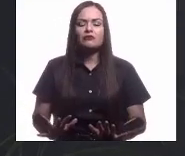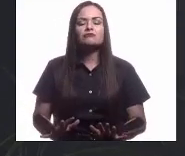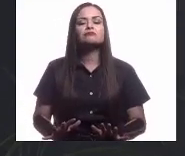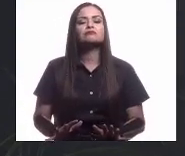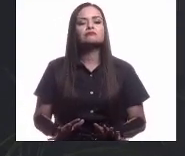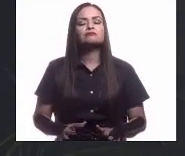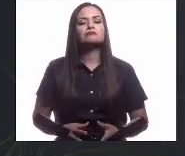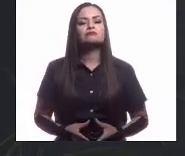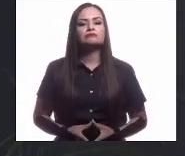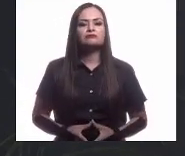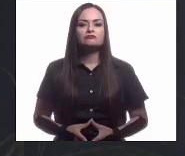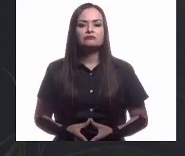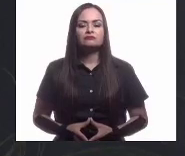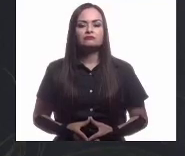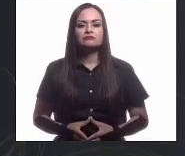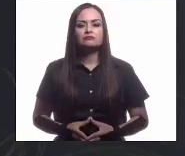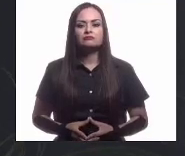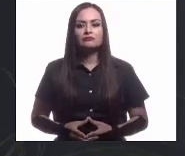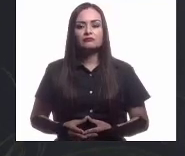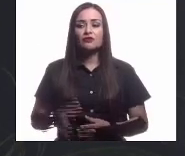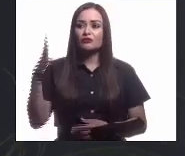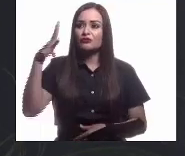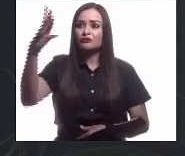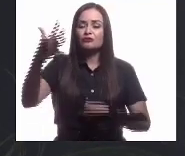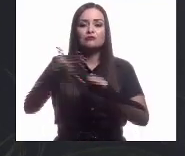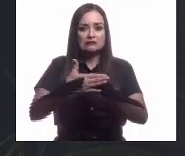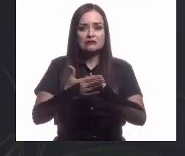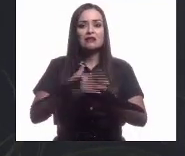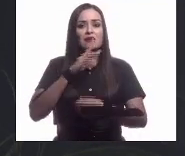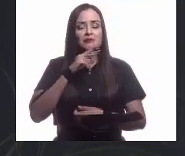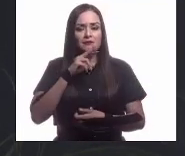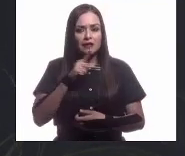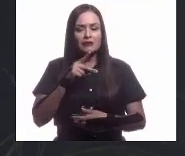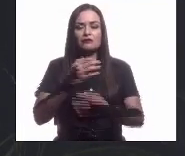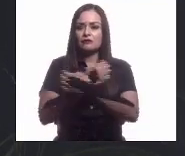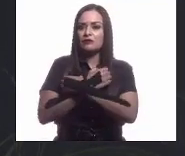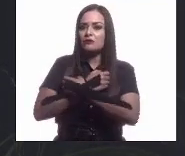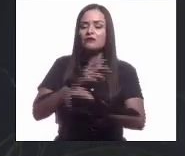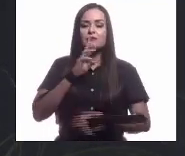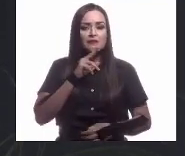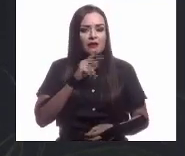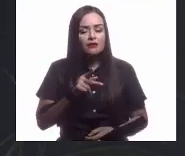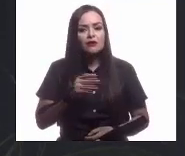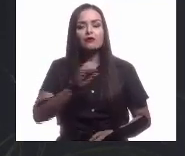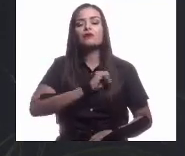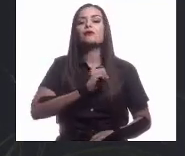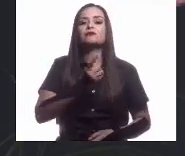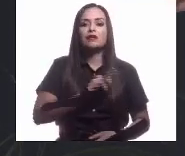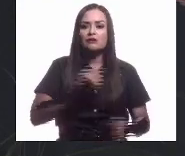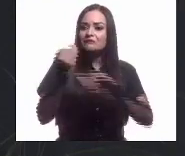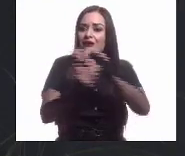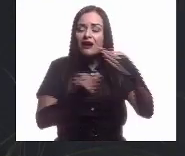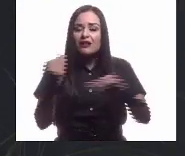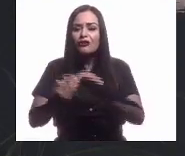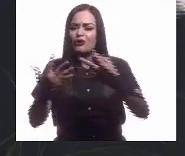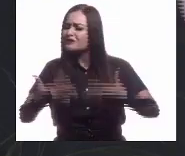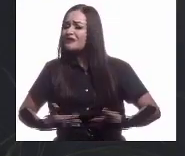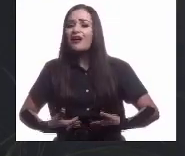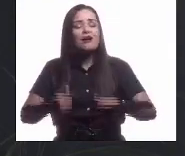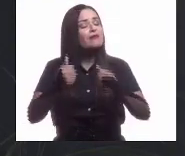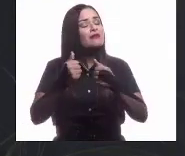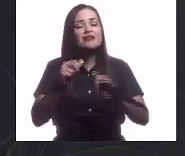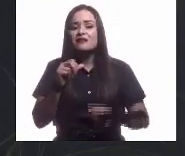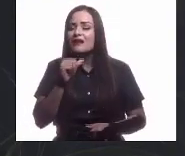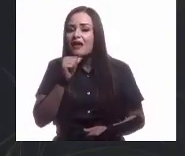haremos. Viene un mejor futuro, con mejor educación, con salud para todos, sin hambre, sin